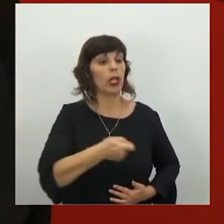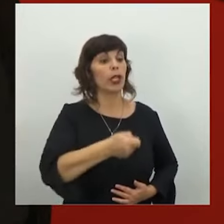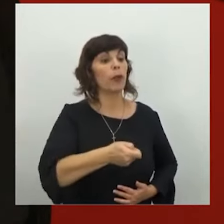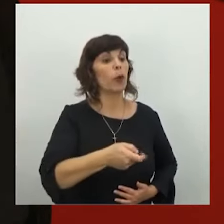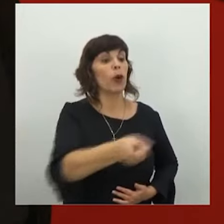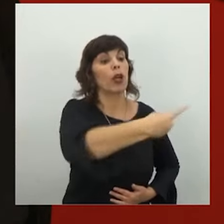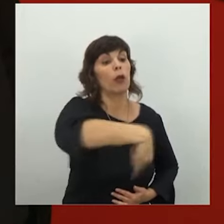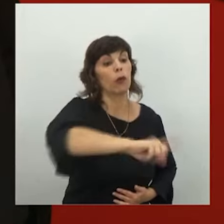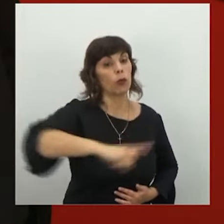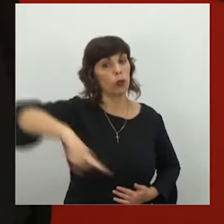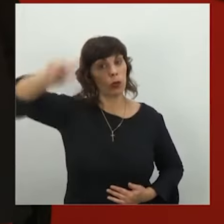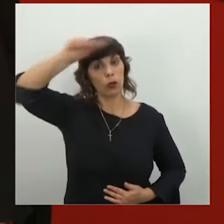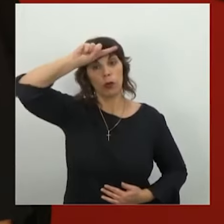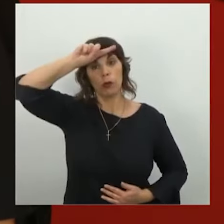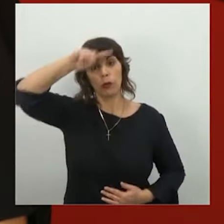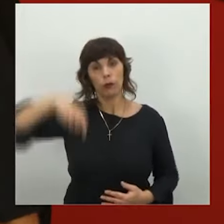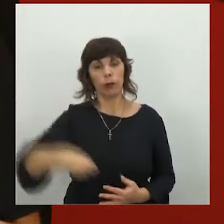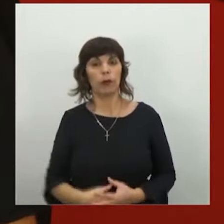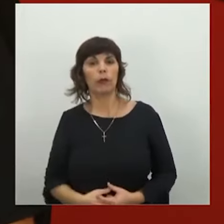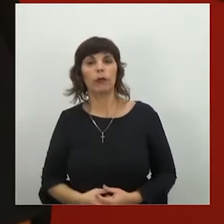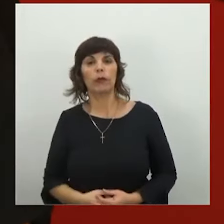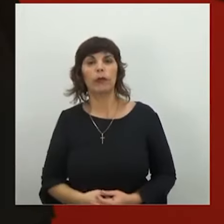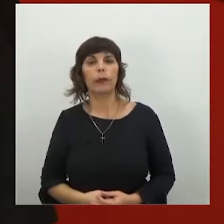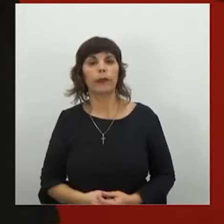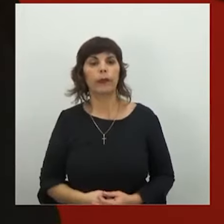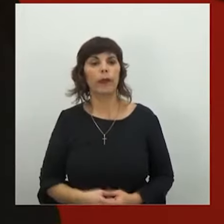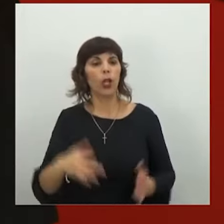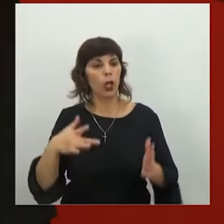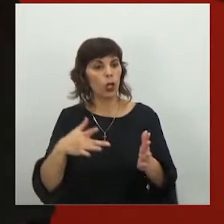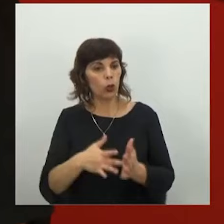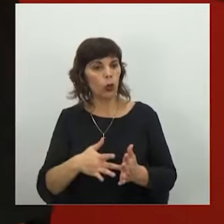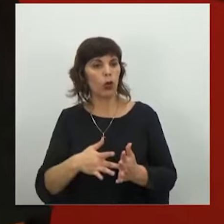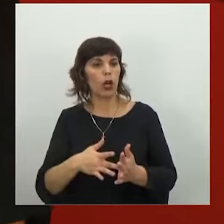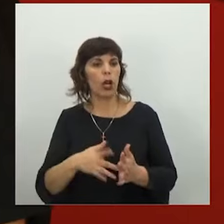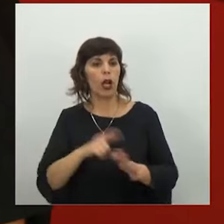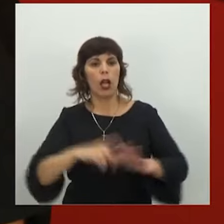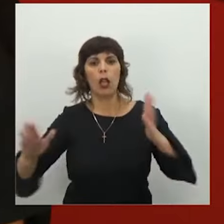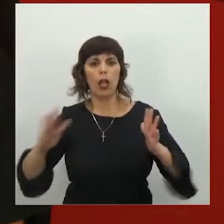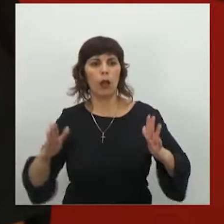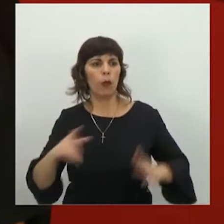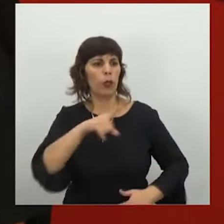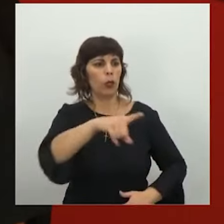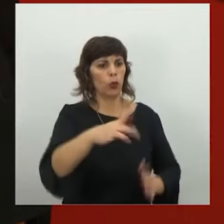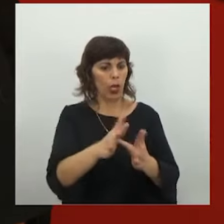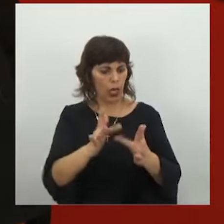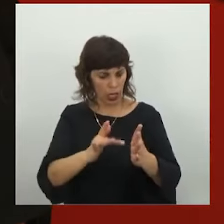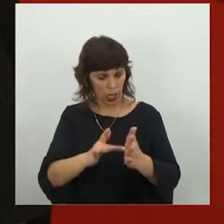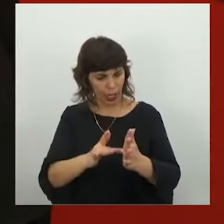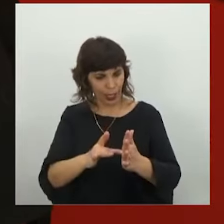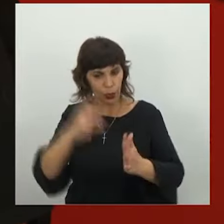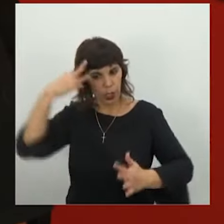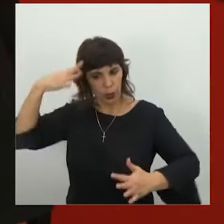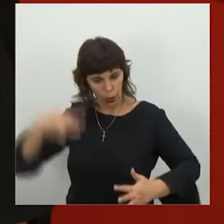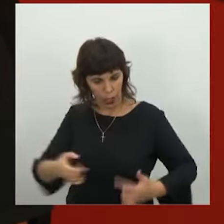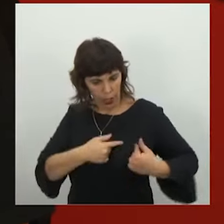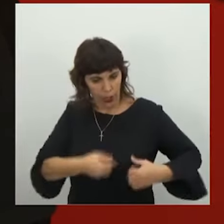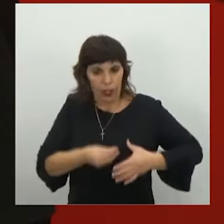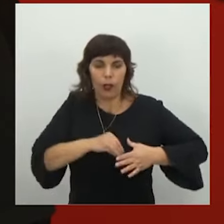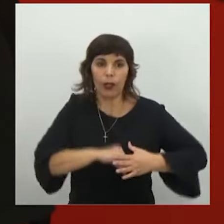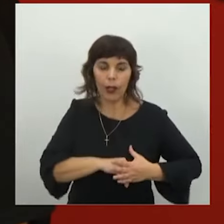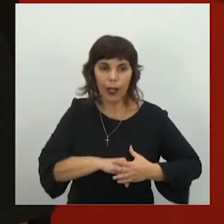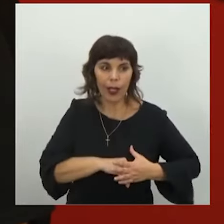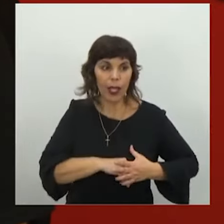arrepentimiento? En el momento que tú crees en Jesucristo, en ese momento eres trasladado del